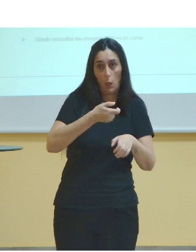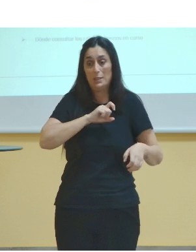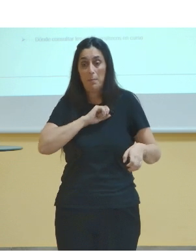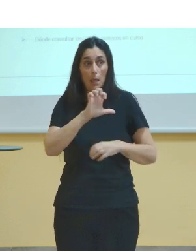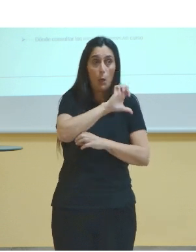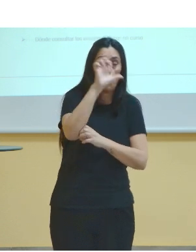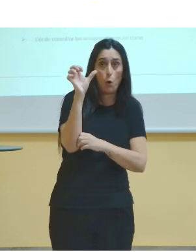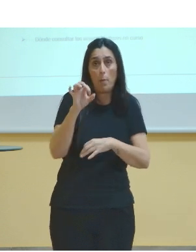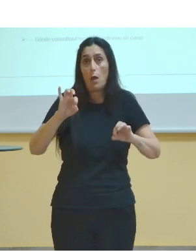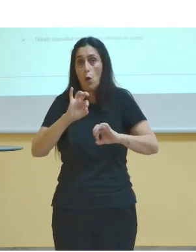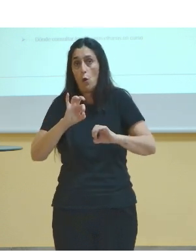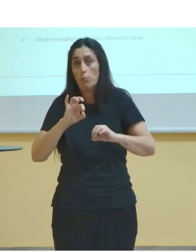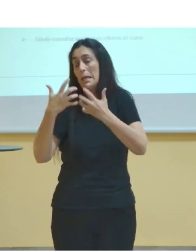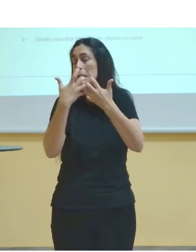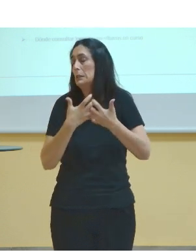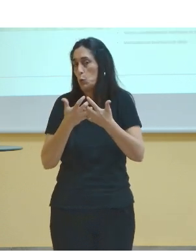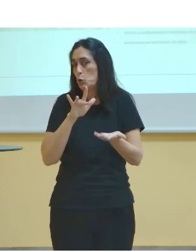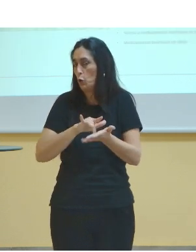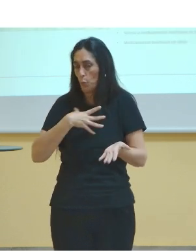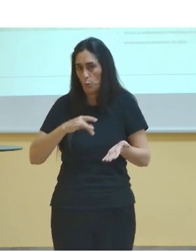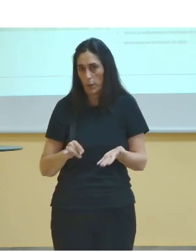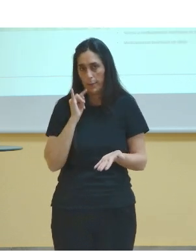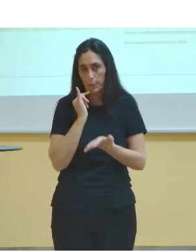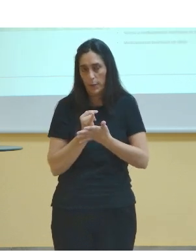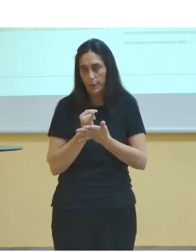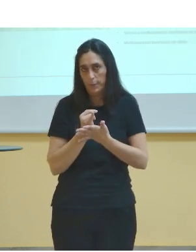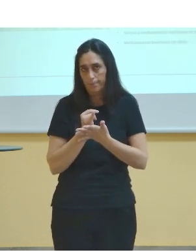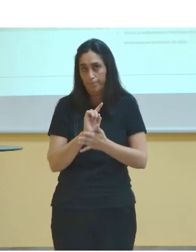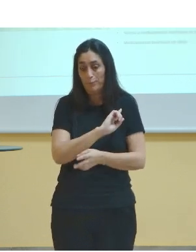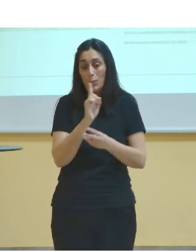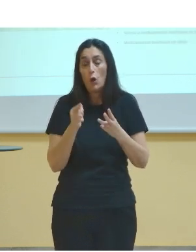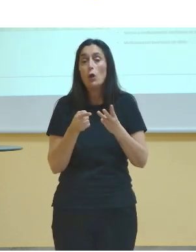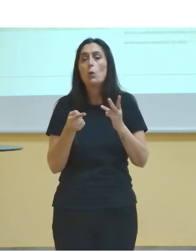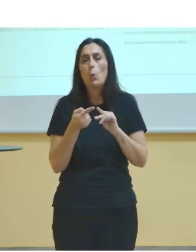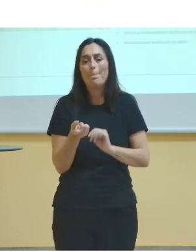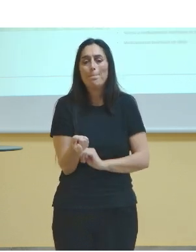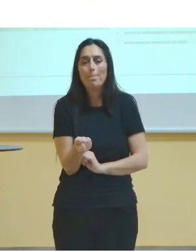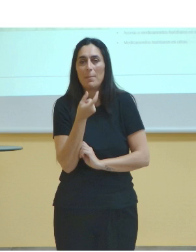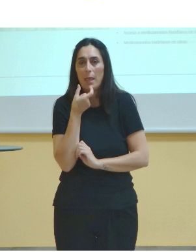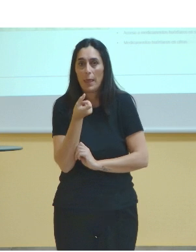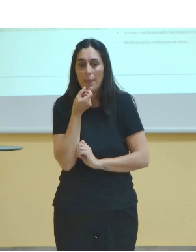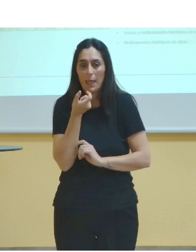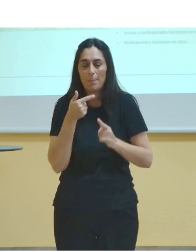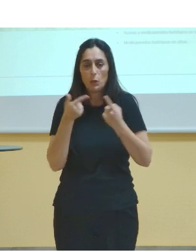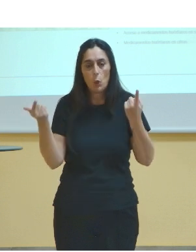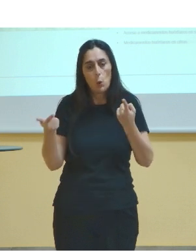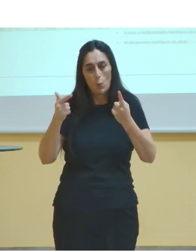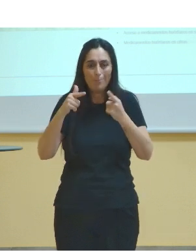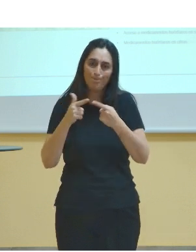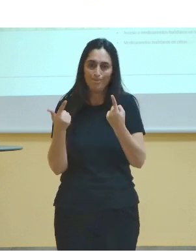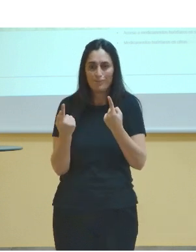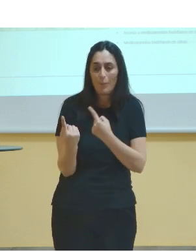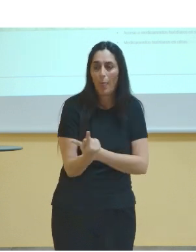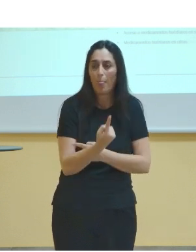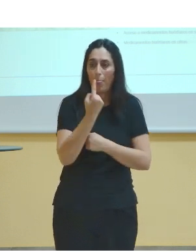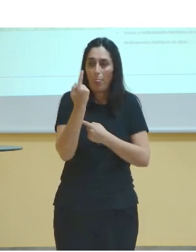Europa, como en Estados Unidos, ¿no? Otro de los números son los medicamentos huérfanos, ¿no? De manera análoga, los medicamentos